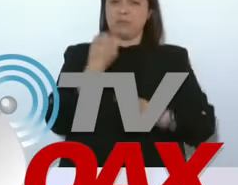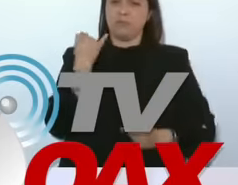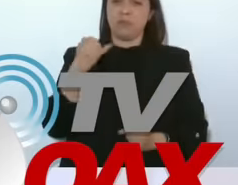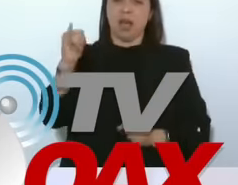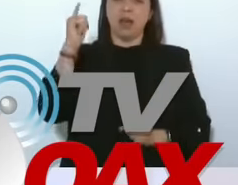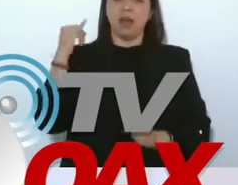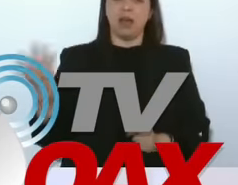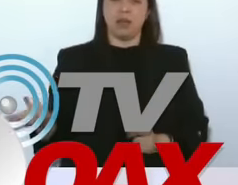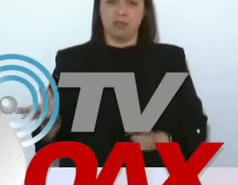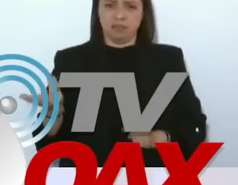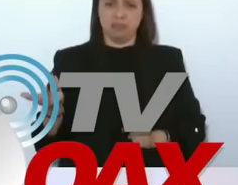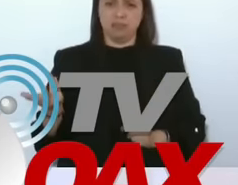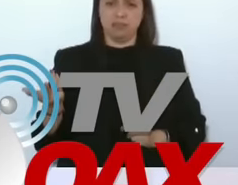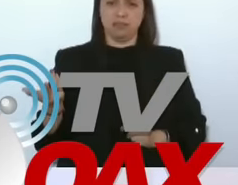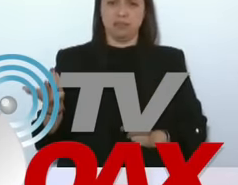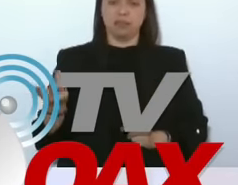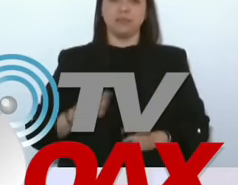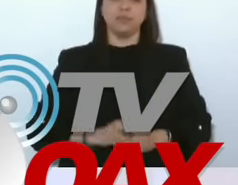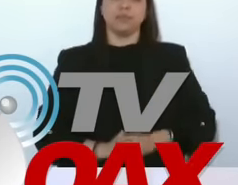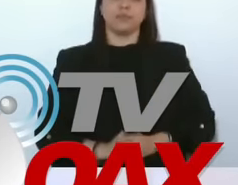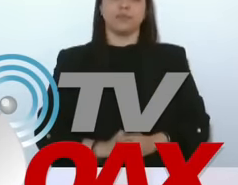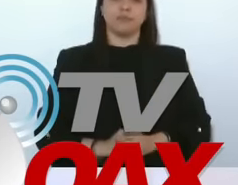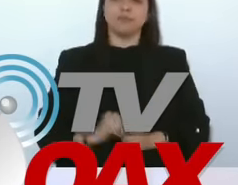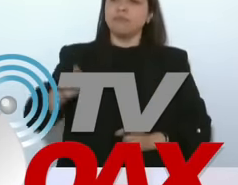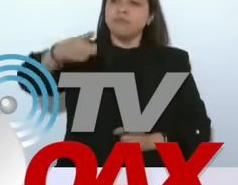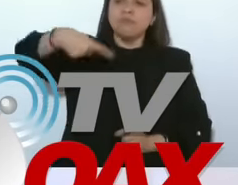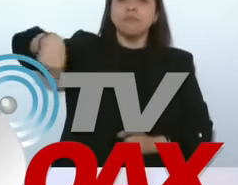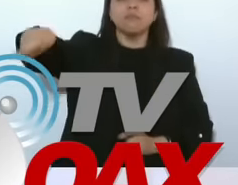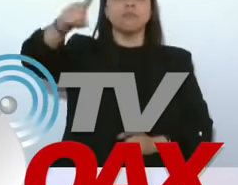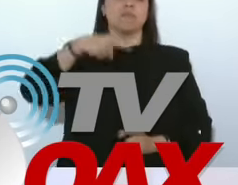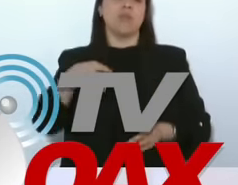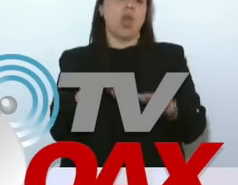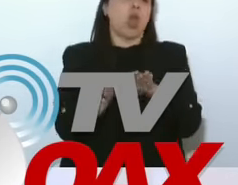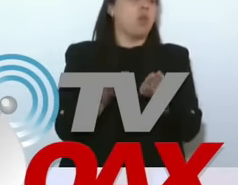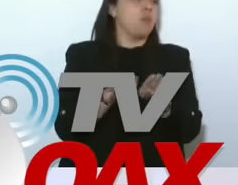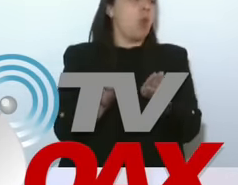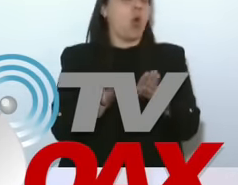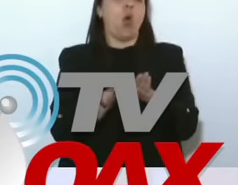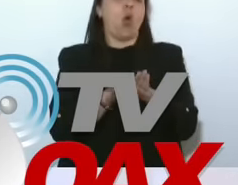¿Hasta dónde llega su insensatez?